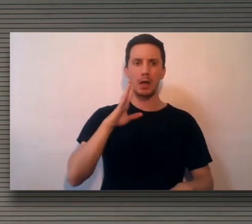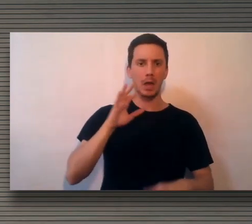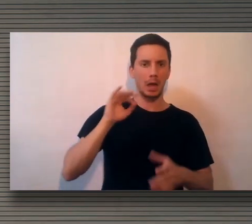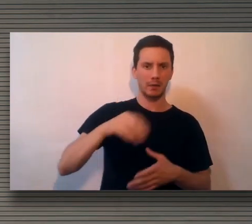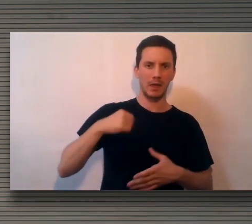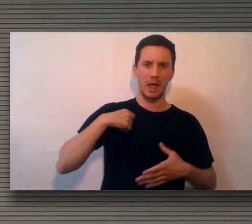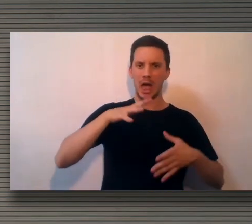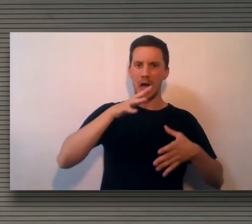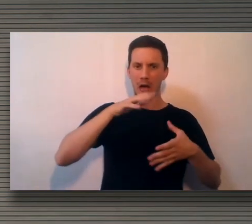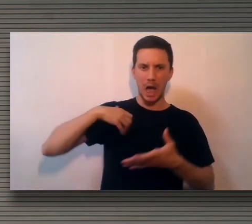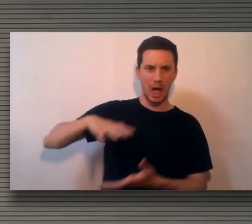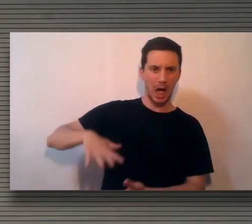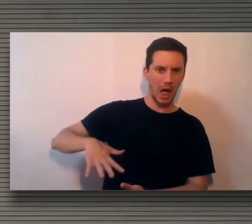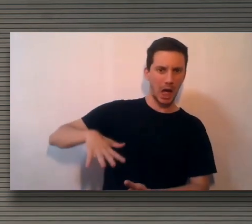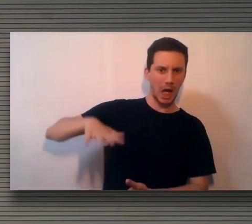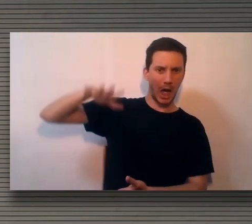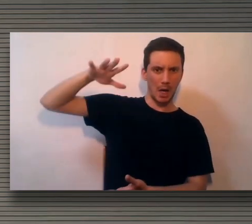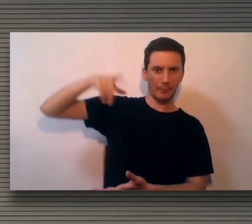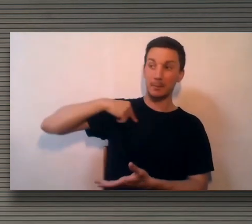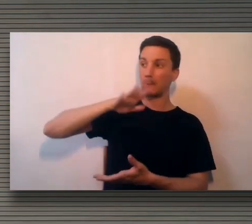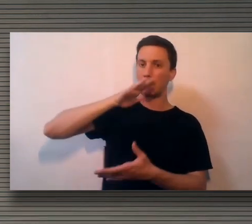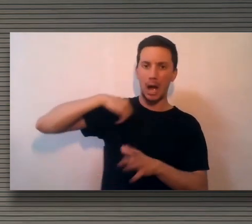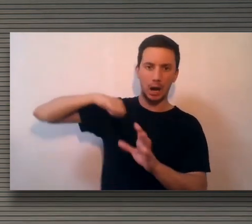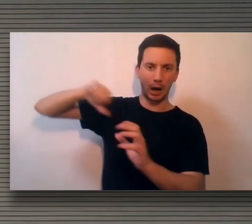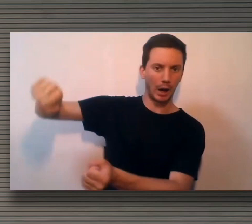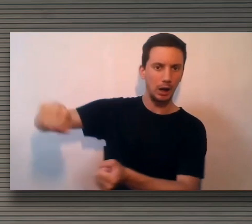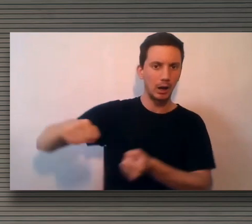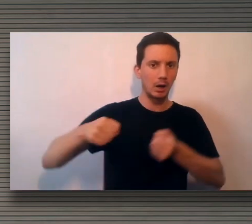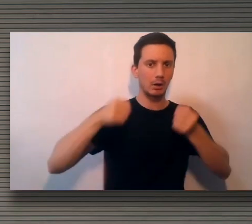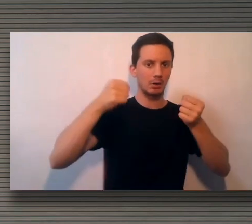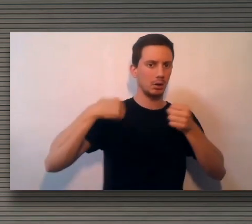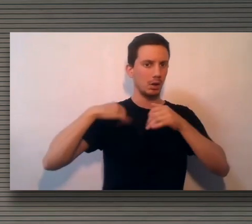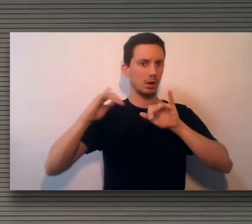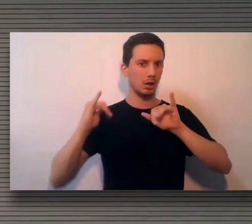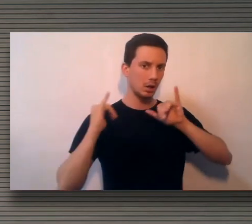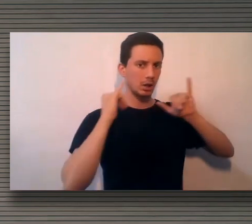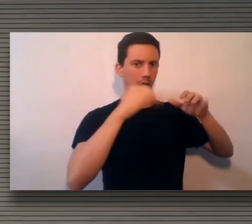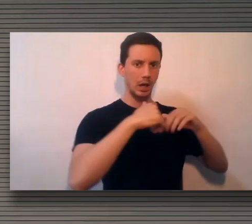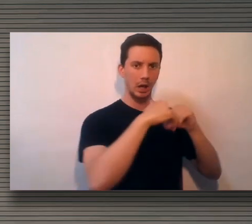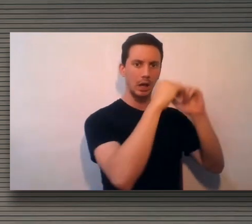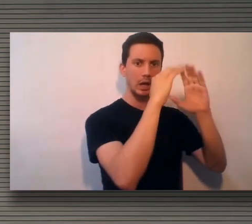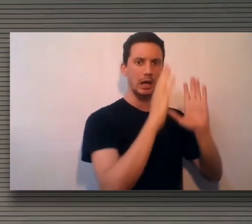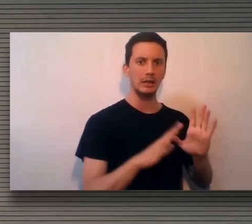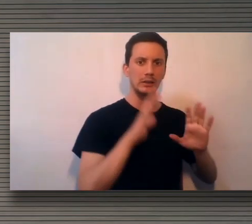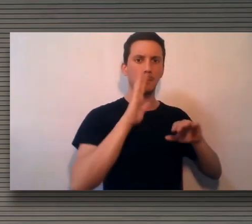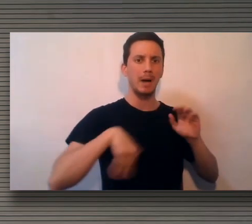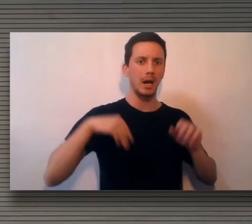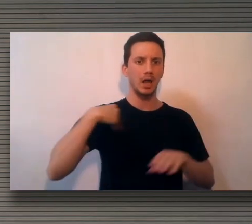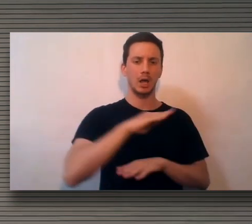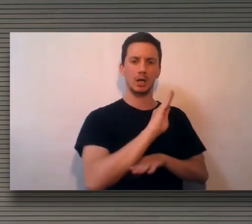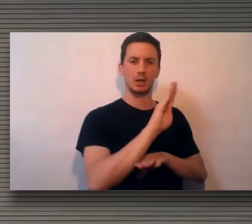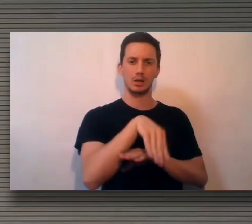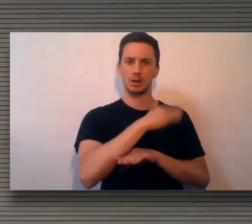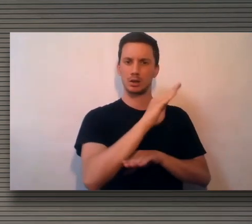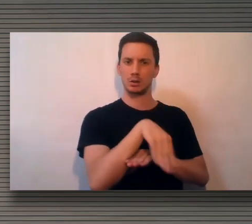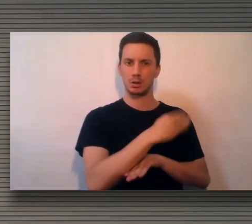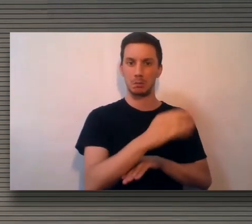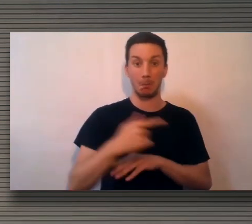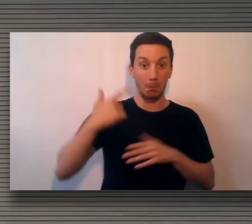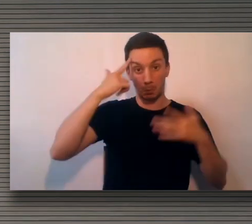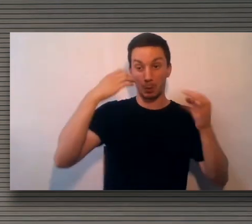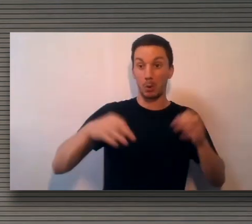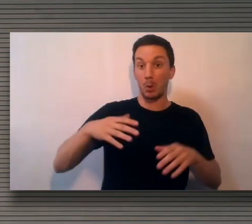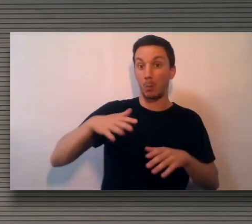garrafas de agua de mar a casa, de agua con sal para curar, porque claro, es lógico, ¿no? Ven que cuando el